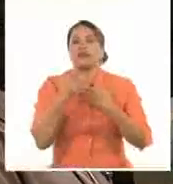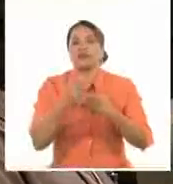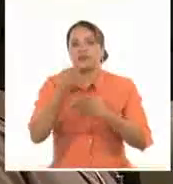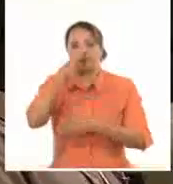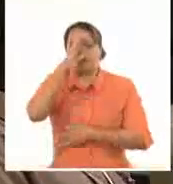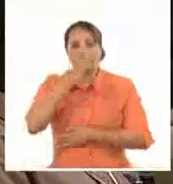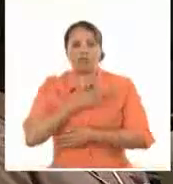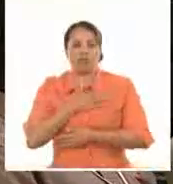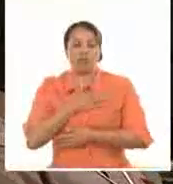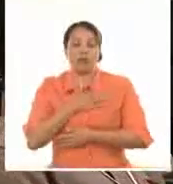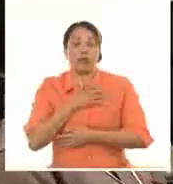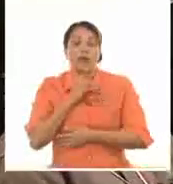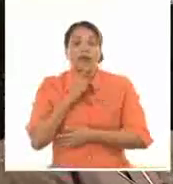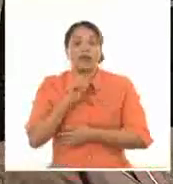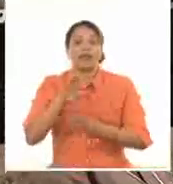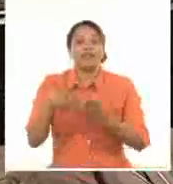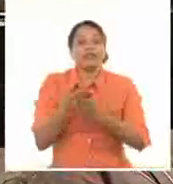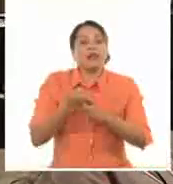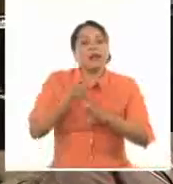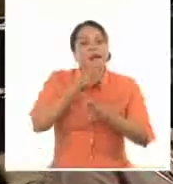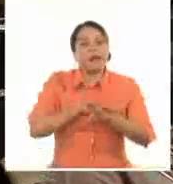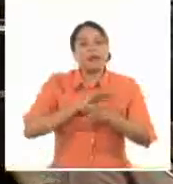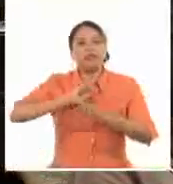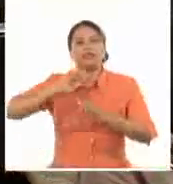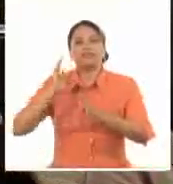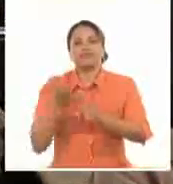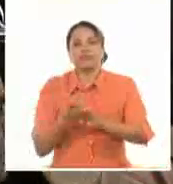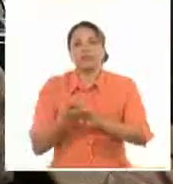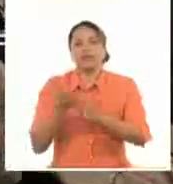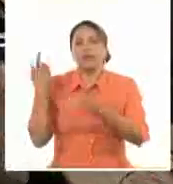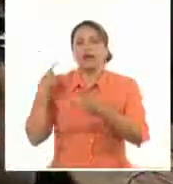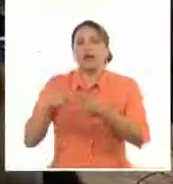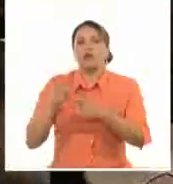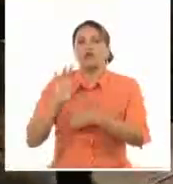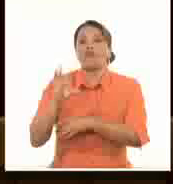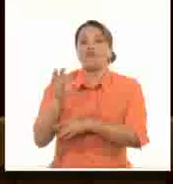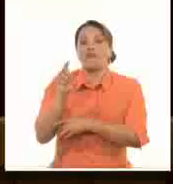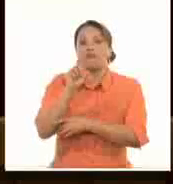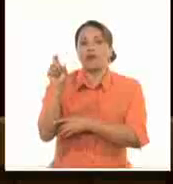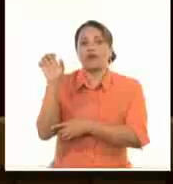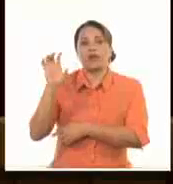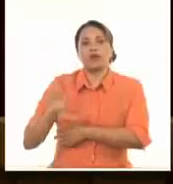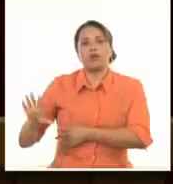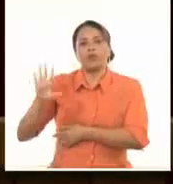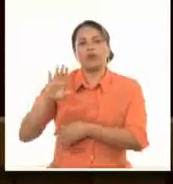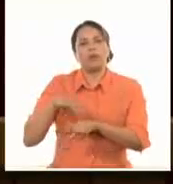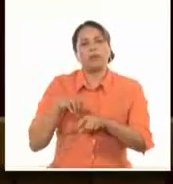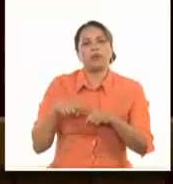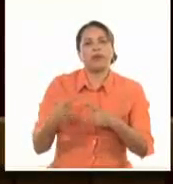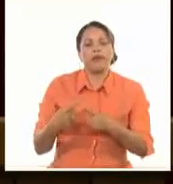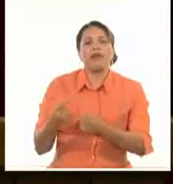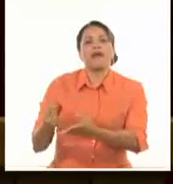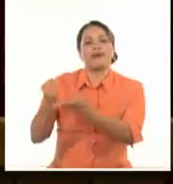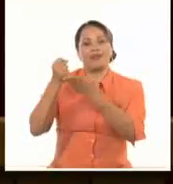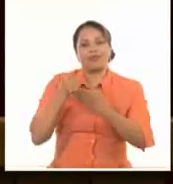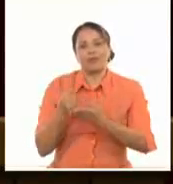Y pocos días antes se sancionaba a otro banco europeo por facilitar créditos a